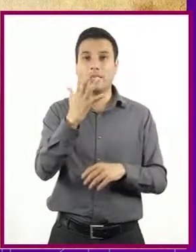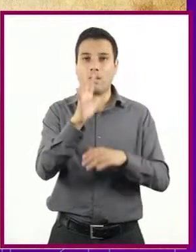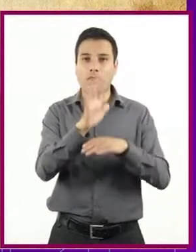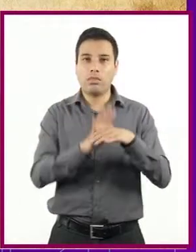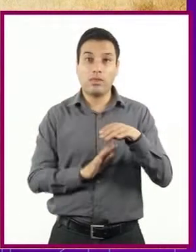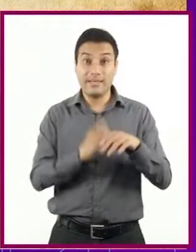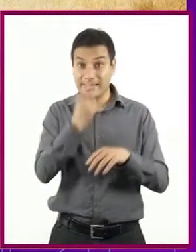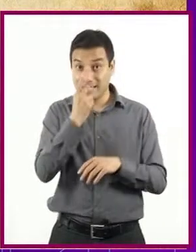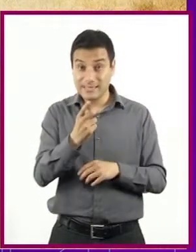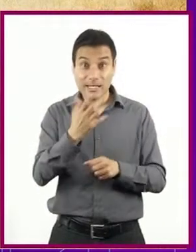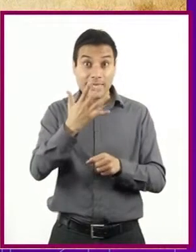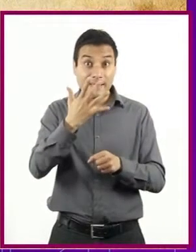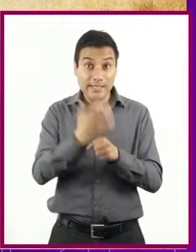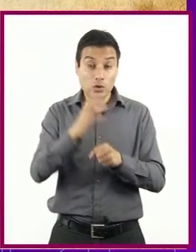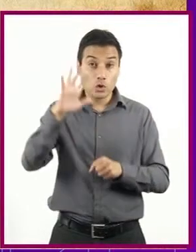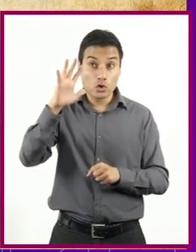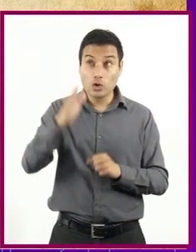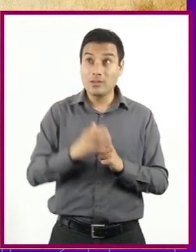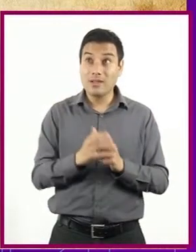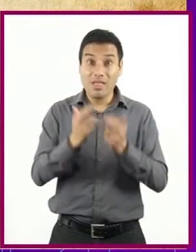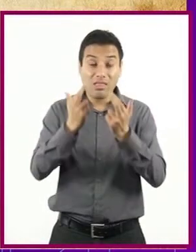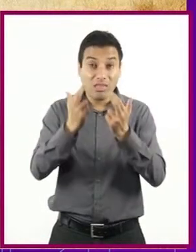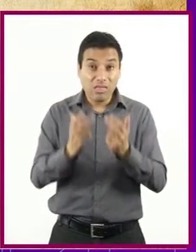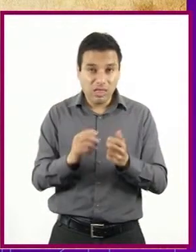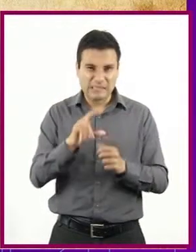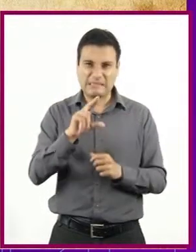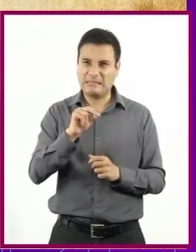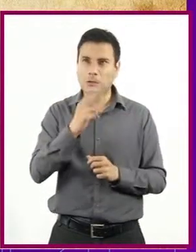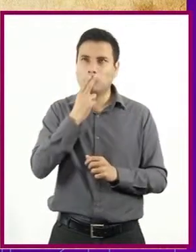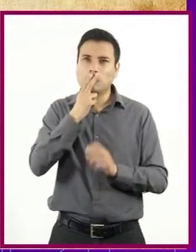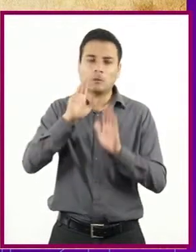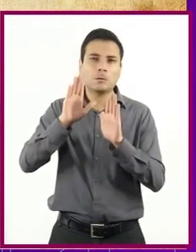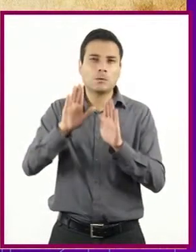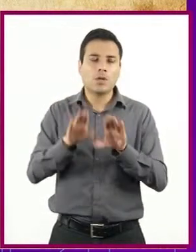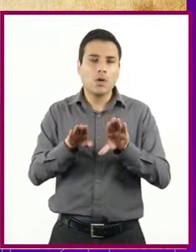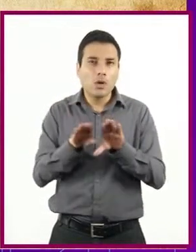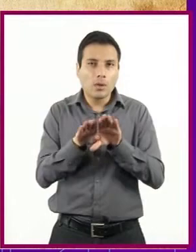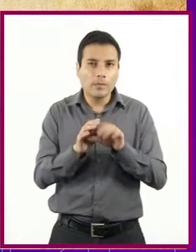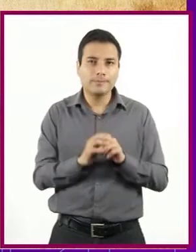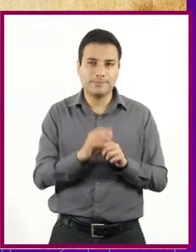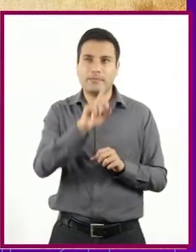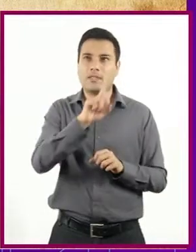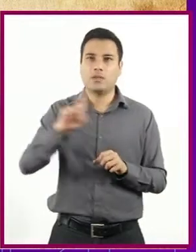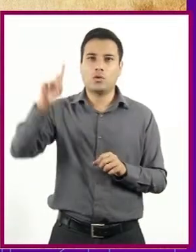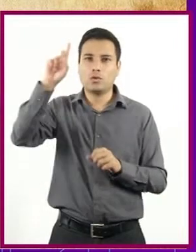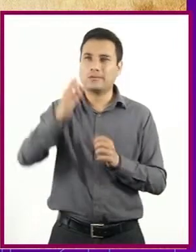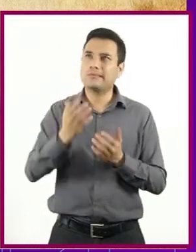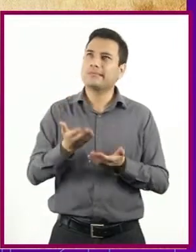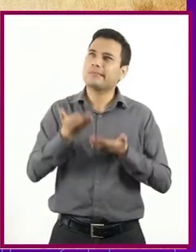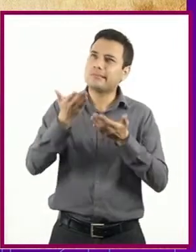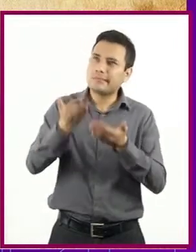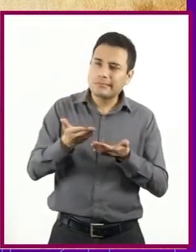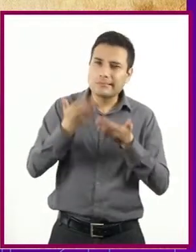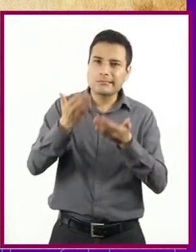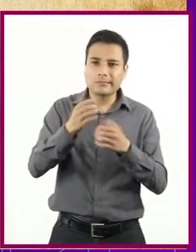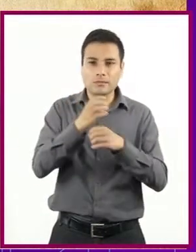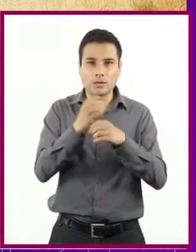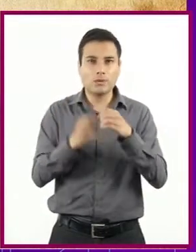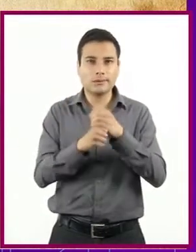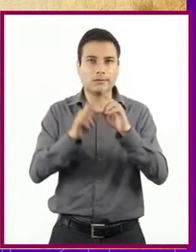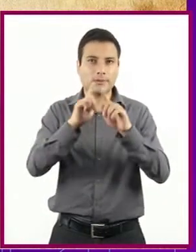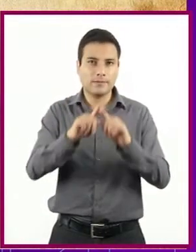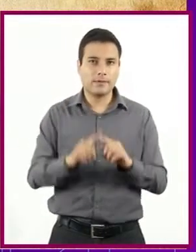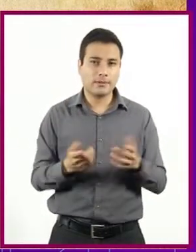sol también fuera destruido, y para evitarlo, le ofrecían sacrificios a él y a otras deidades.